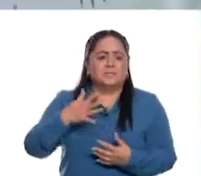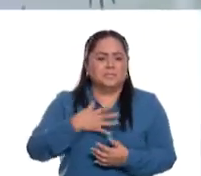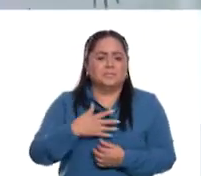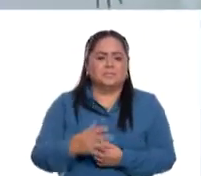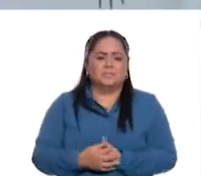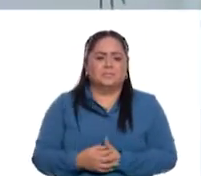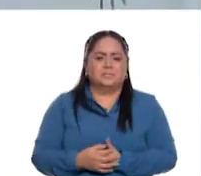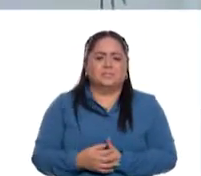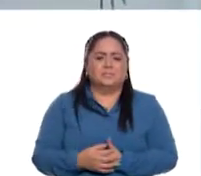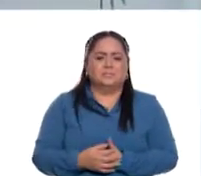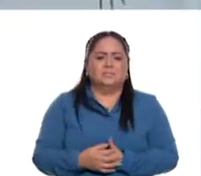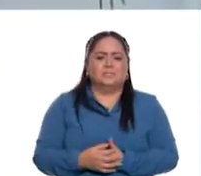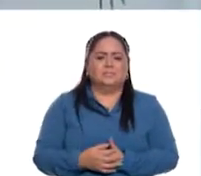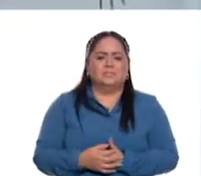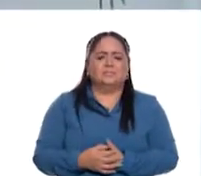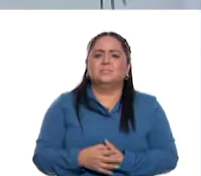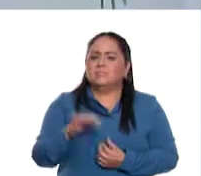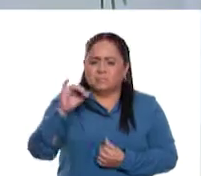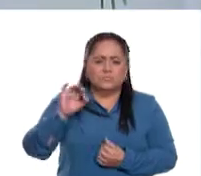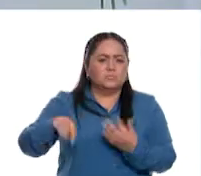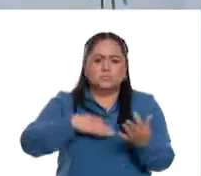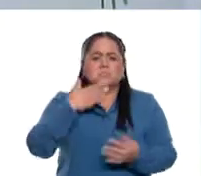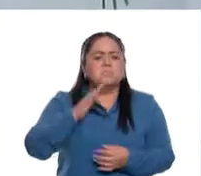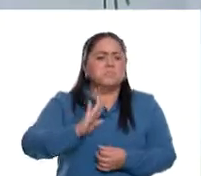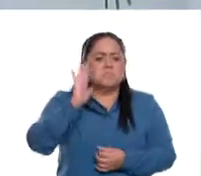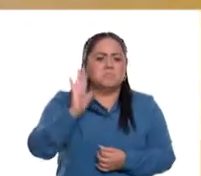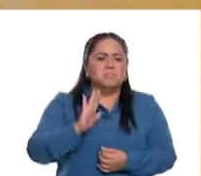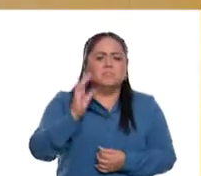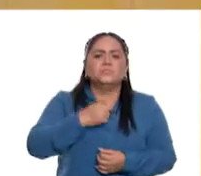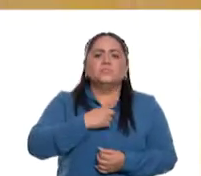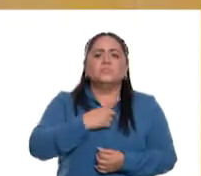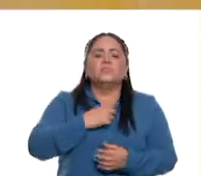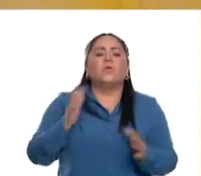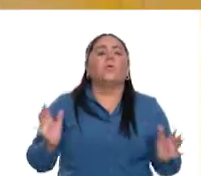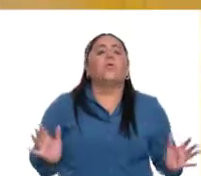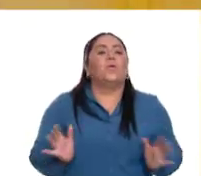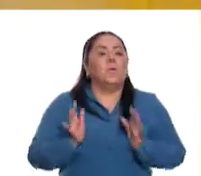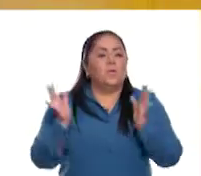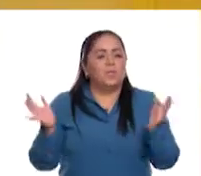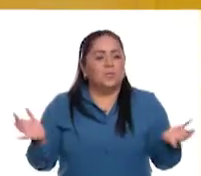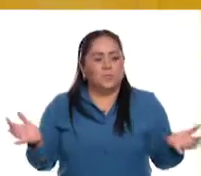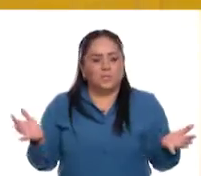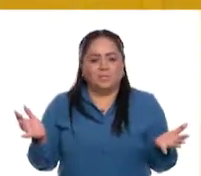Sí, todos bien, Pepe. Sí, sí. Ay, al parecer solo fue un buen susto.